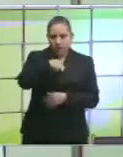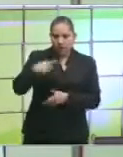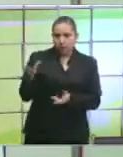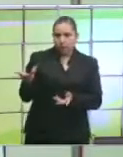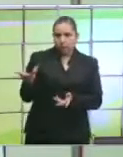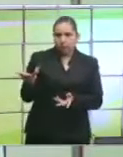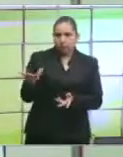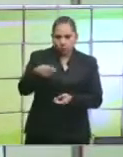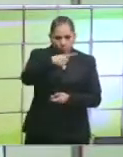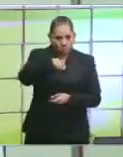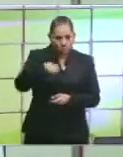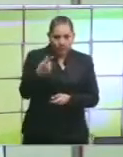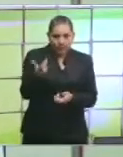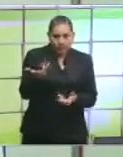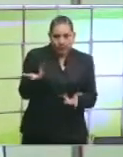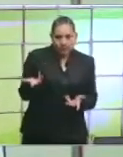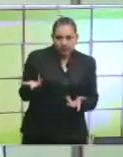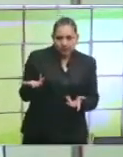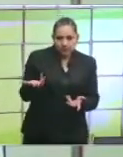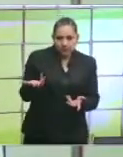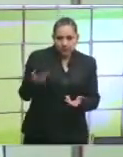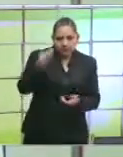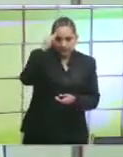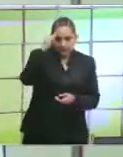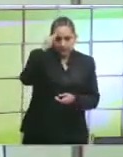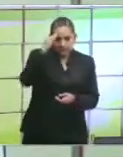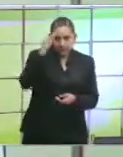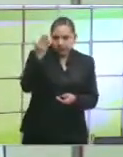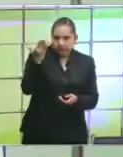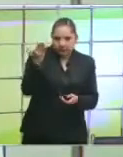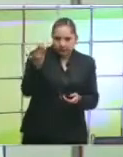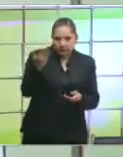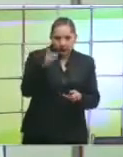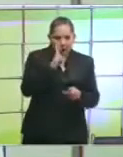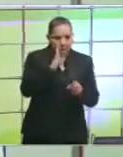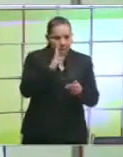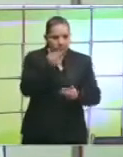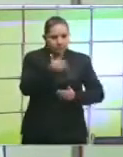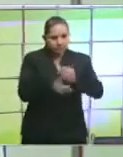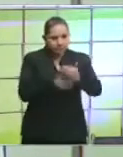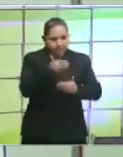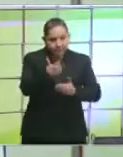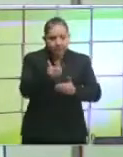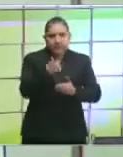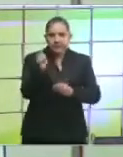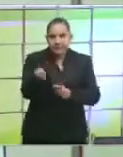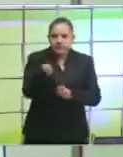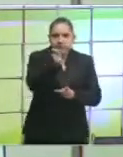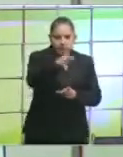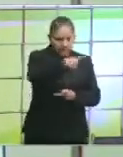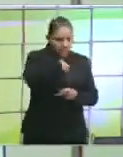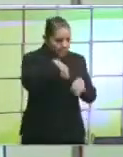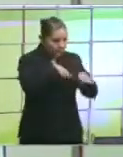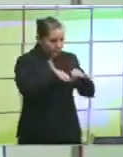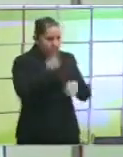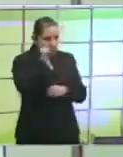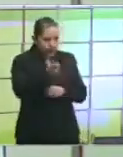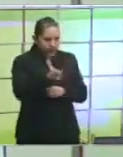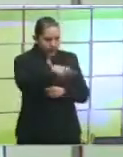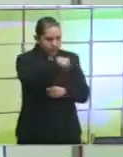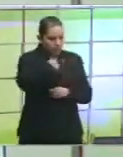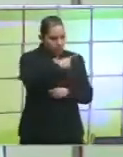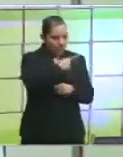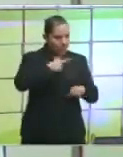y salieron al mundo a entender que era ser tribunal funcional a asumir esas condiciones es cuando vinos